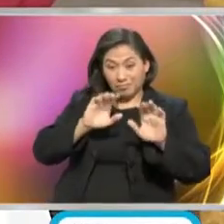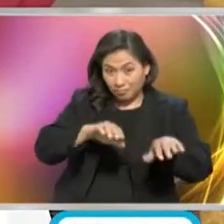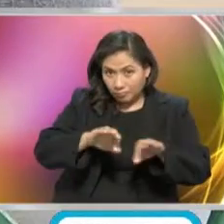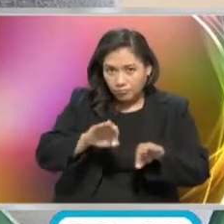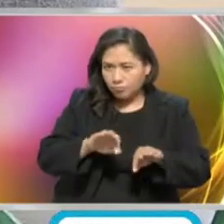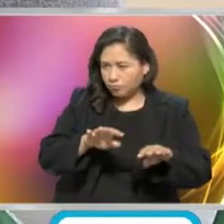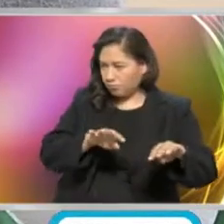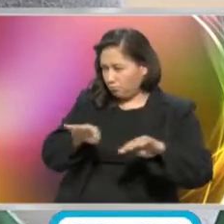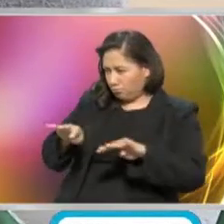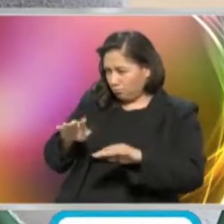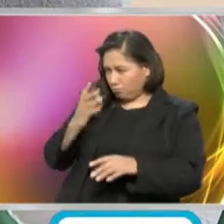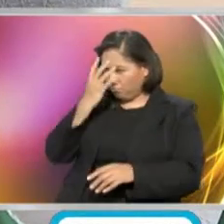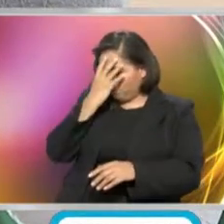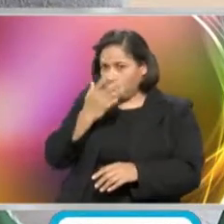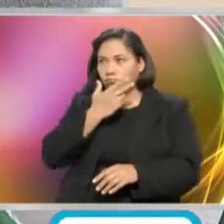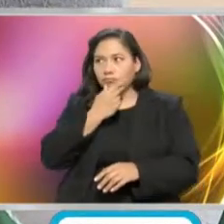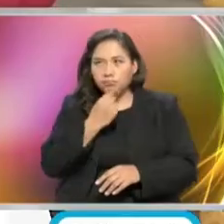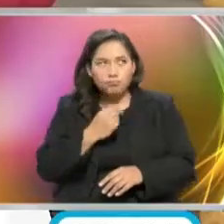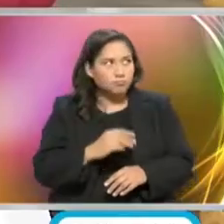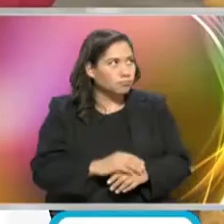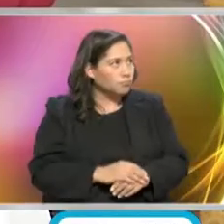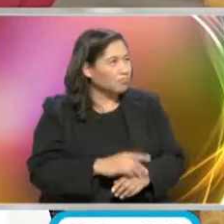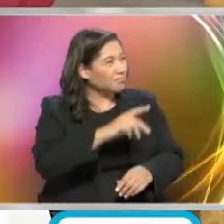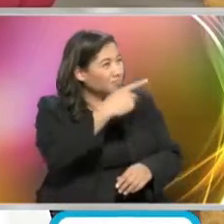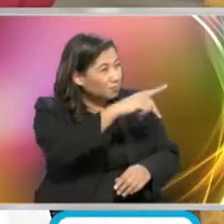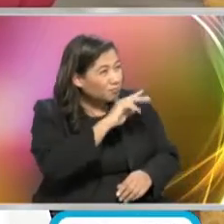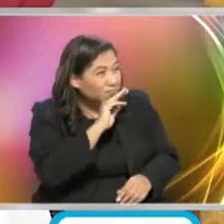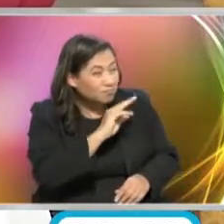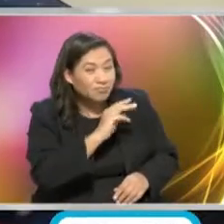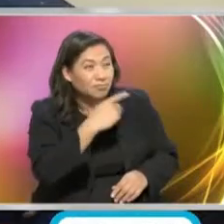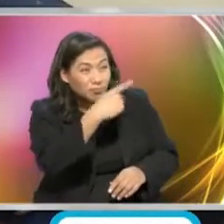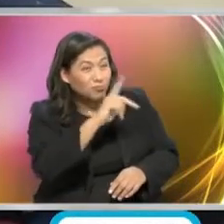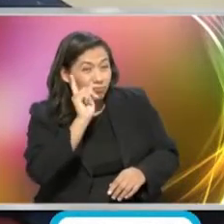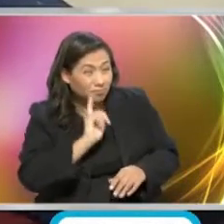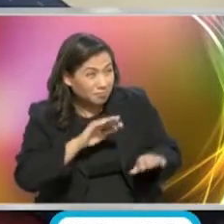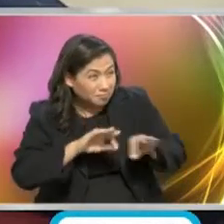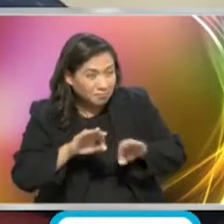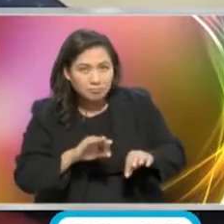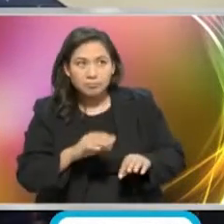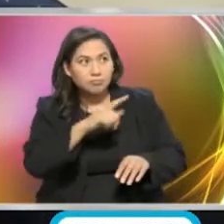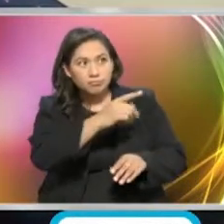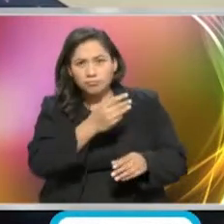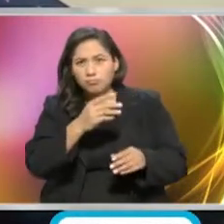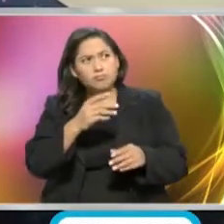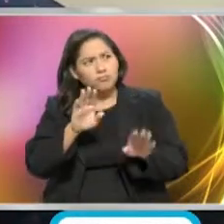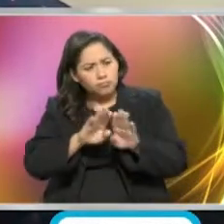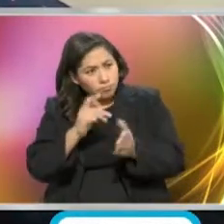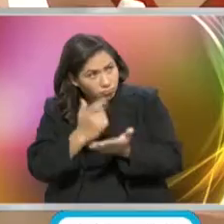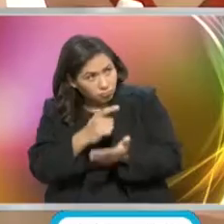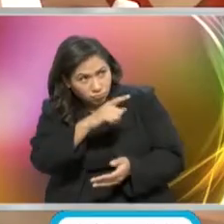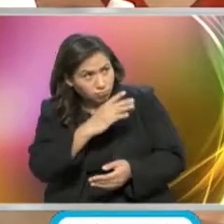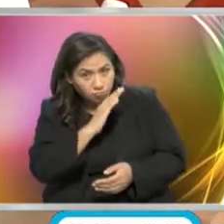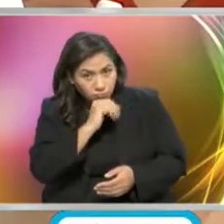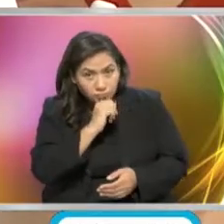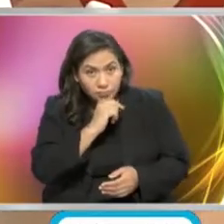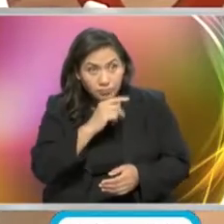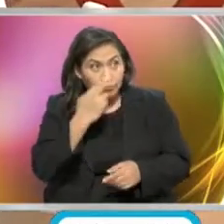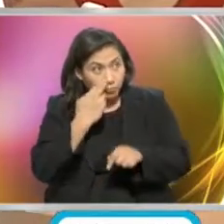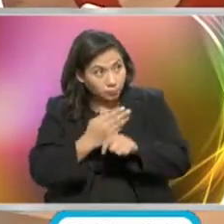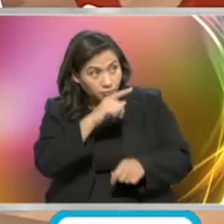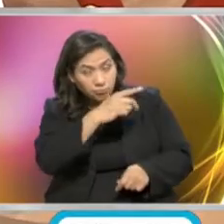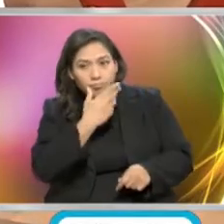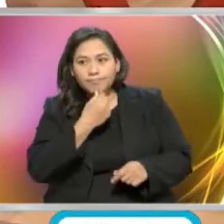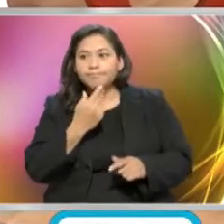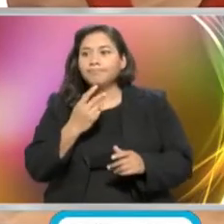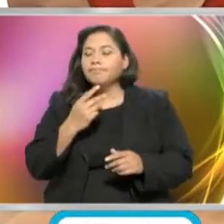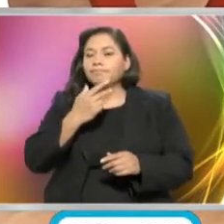para el Claro. propio hombre, casi decir, es que tu mujer trabaja, era como si tú no la puedes mantener, que es lo que a ti te toca, ¿no? Y bueno, recordemos todas esas